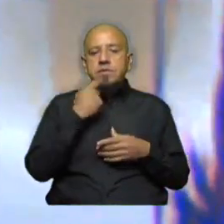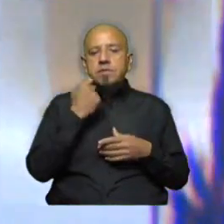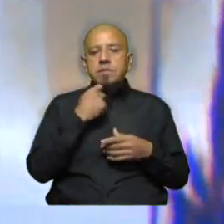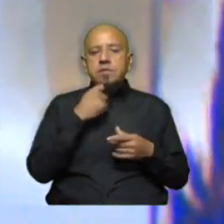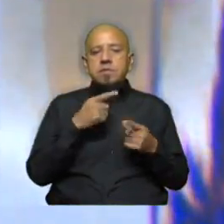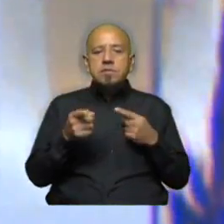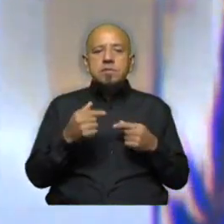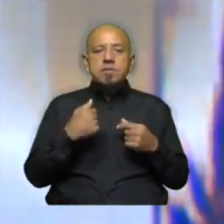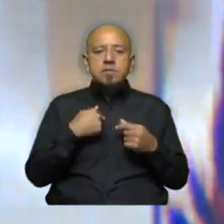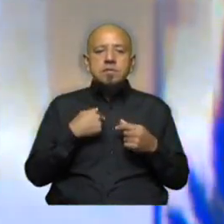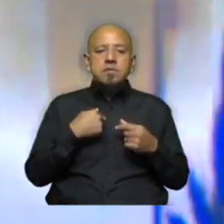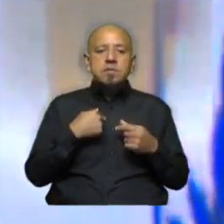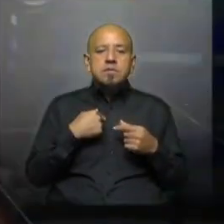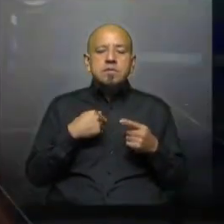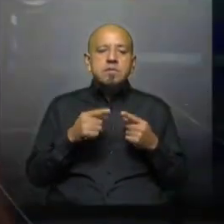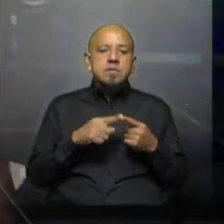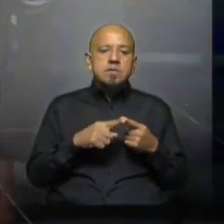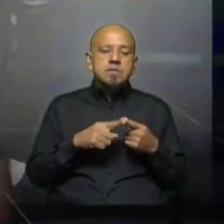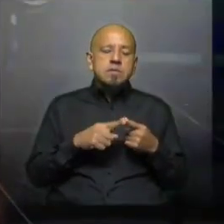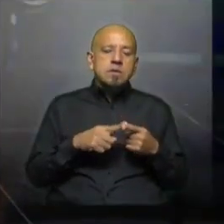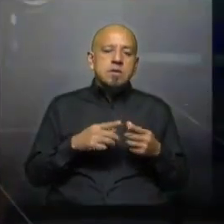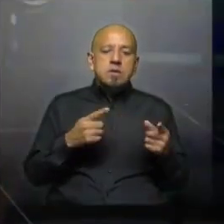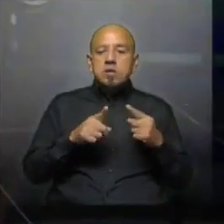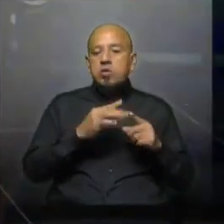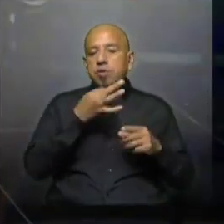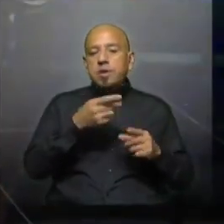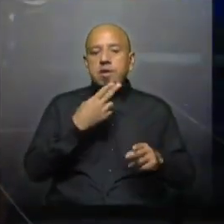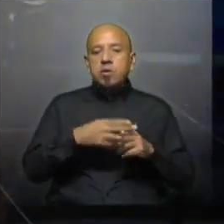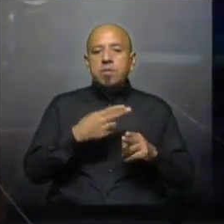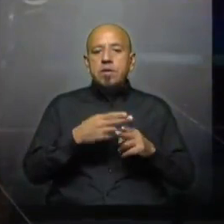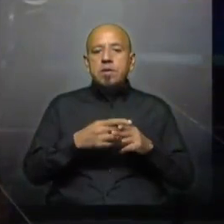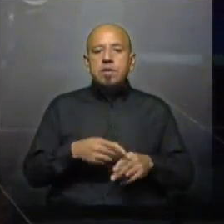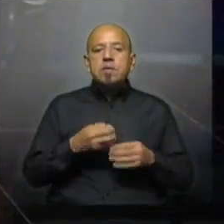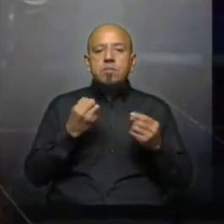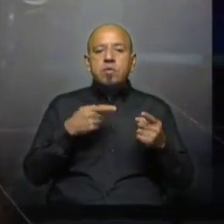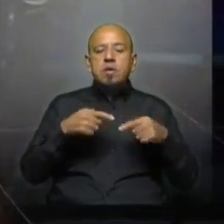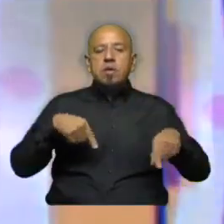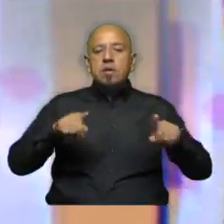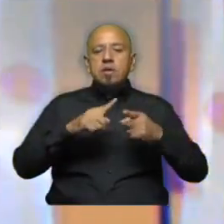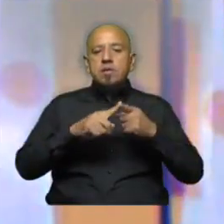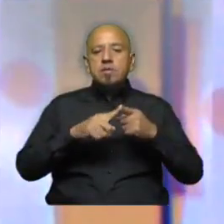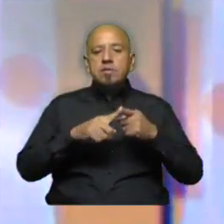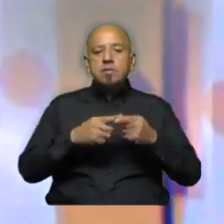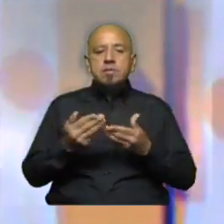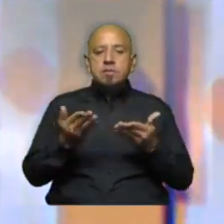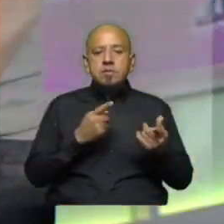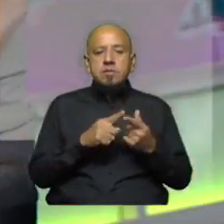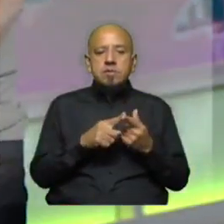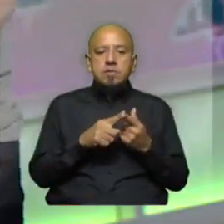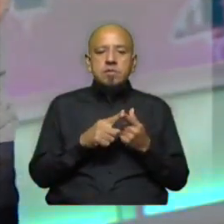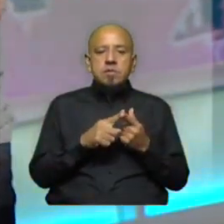me nombraron a mí. Pero bueno, no te nombré porque no quería para sorpresa. Andrés Burgui, que siempre está invitado. Claro,